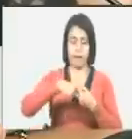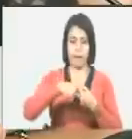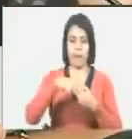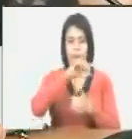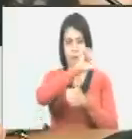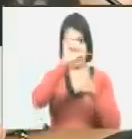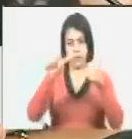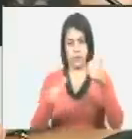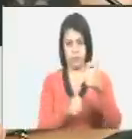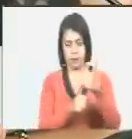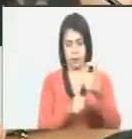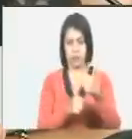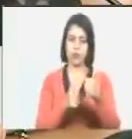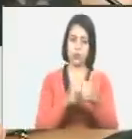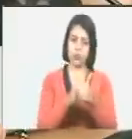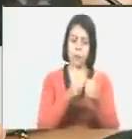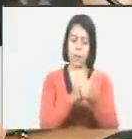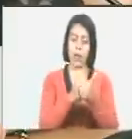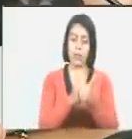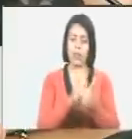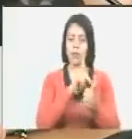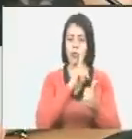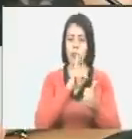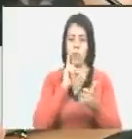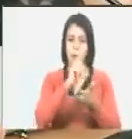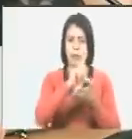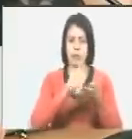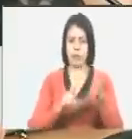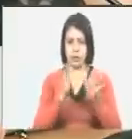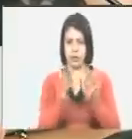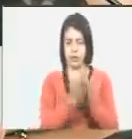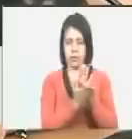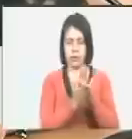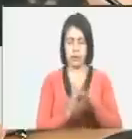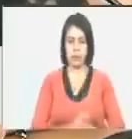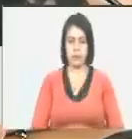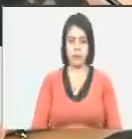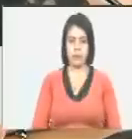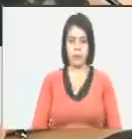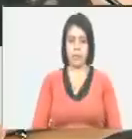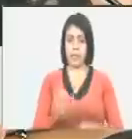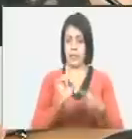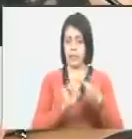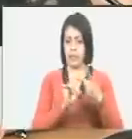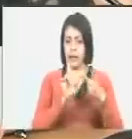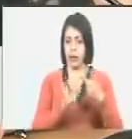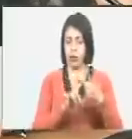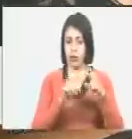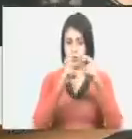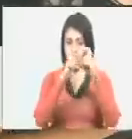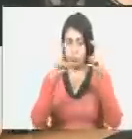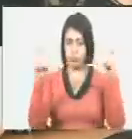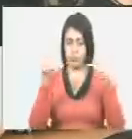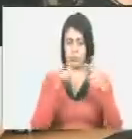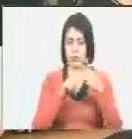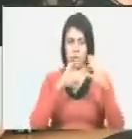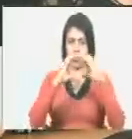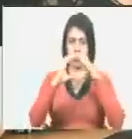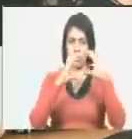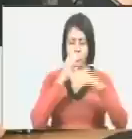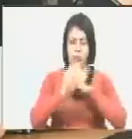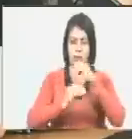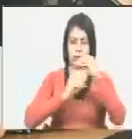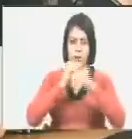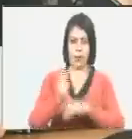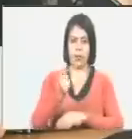las diputadas y los diputados suplentes indicados en lista anexa. Segundo punto de la cuenta. Comunicación